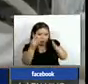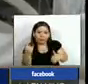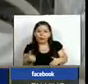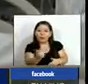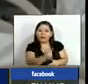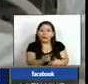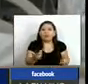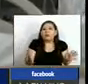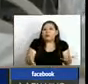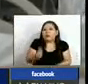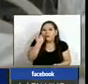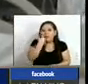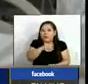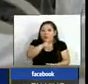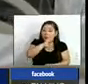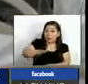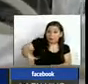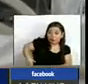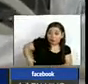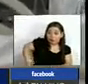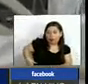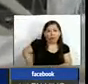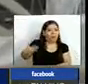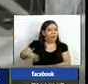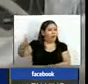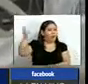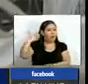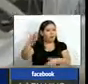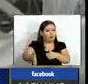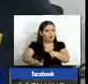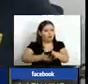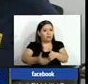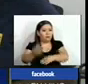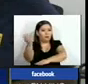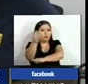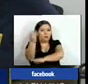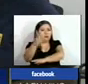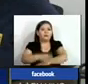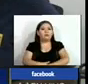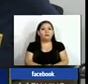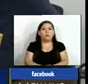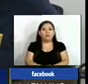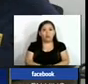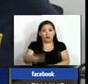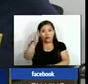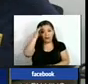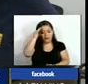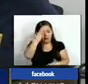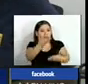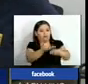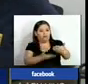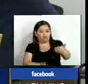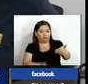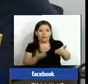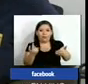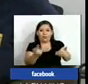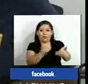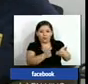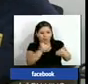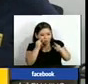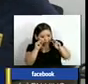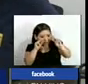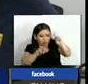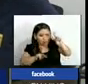con enfermedades renales crónicas desde que inició la pandemia. Hemos conocido recientemente de un incremento en la